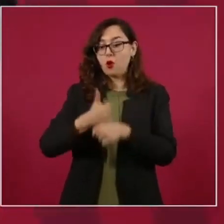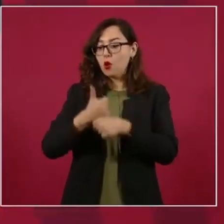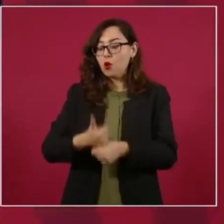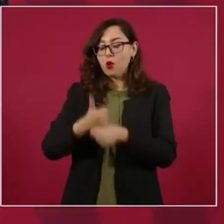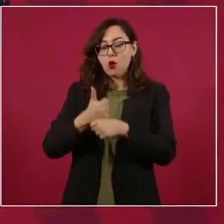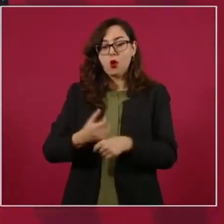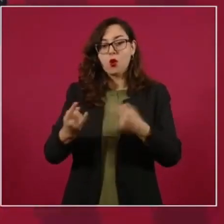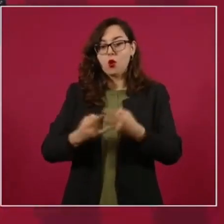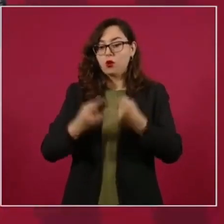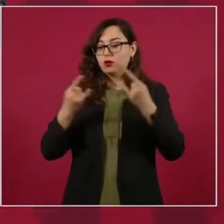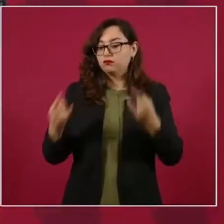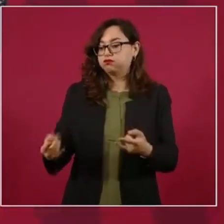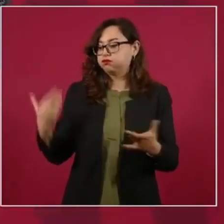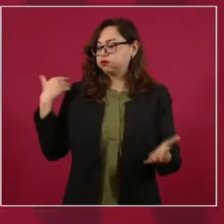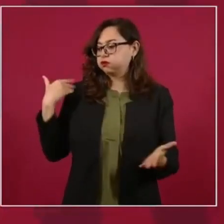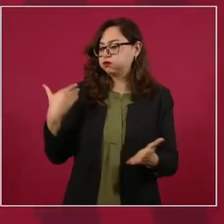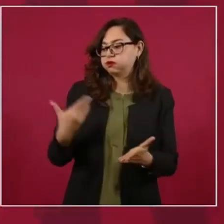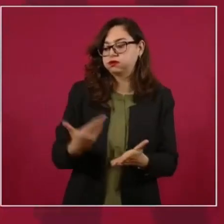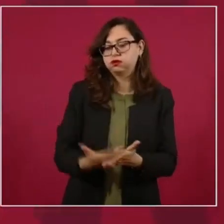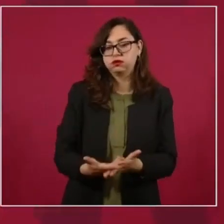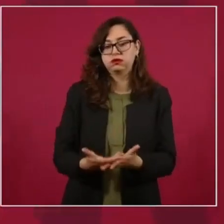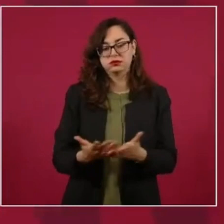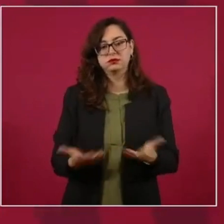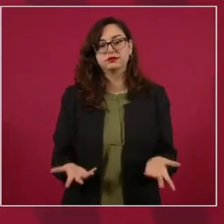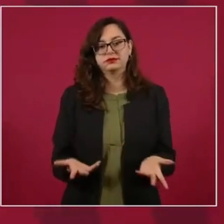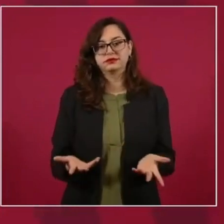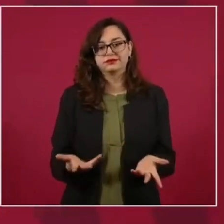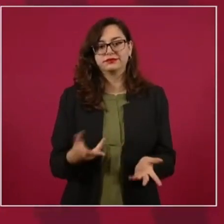Y eso tiene que ver con los tratados